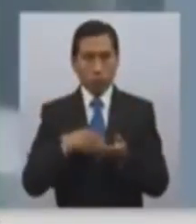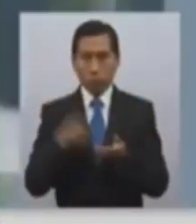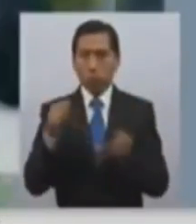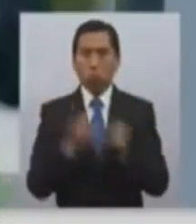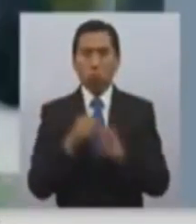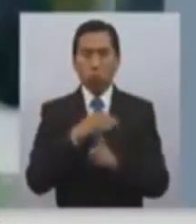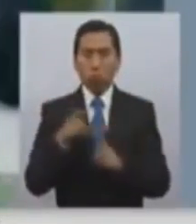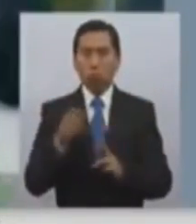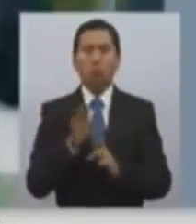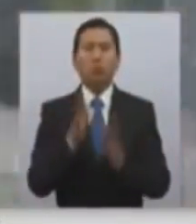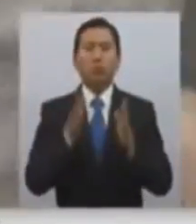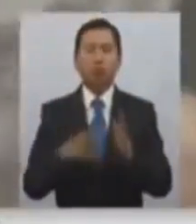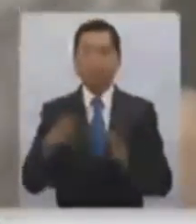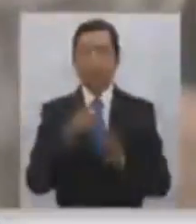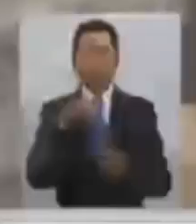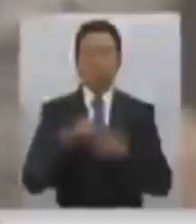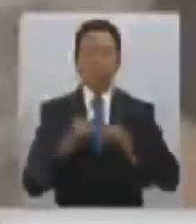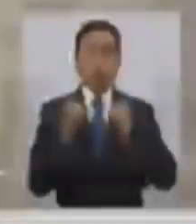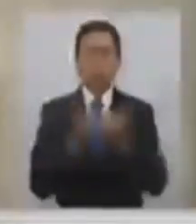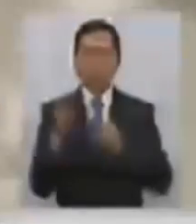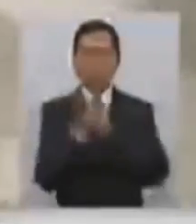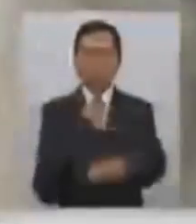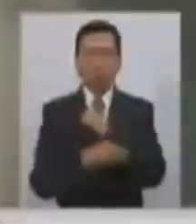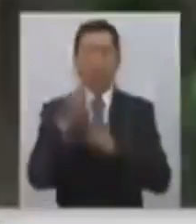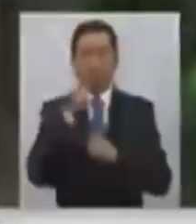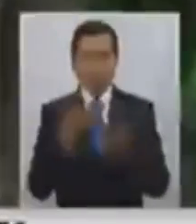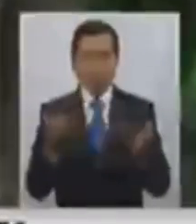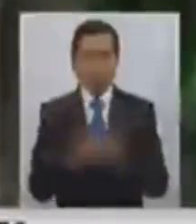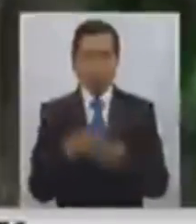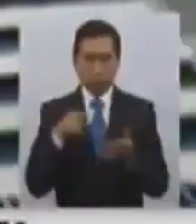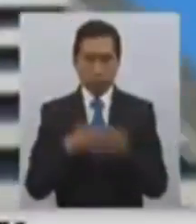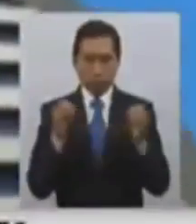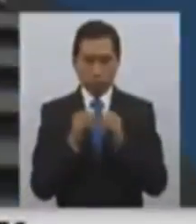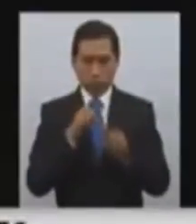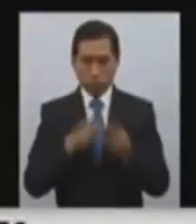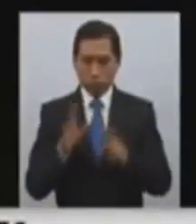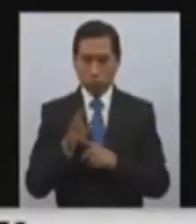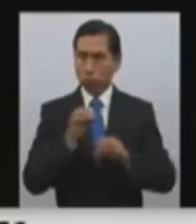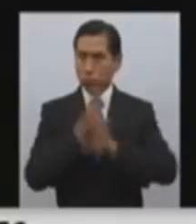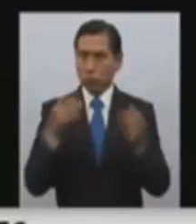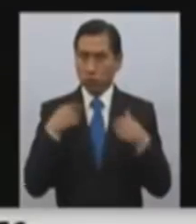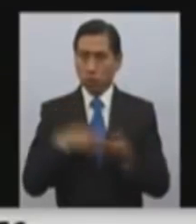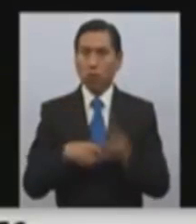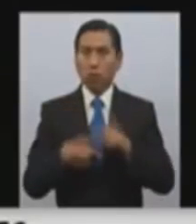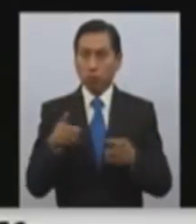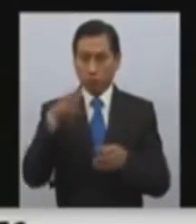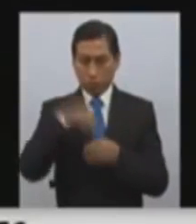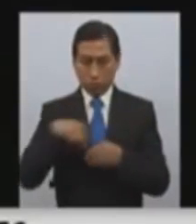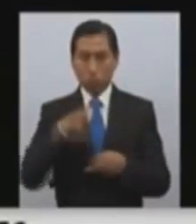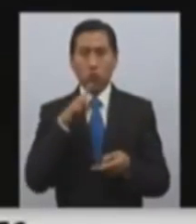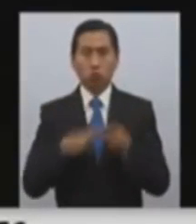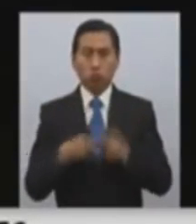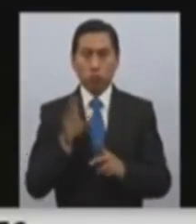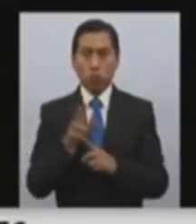la mitad de las representantes en la Asamblea Nacional mujeres. Estos datos son fríos, pero detrás de estos